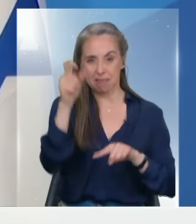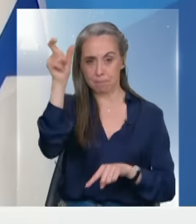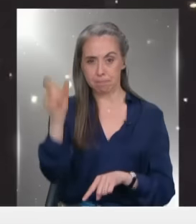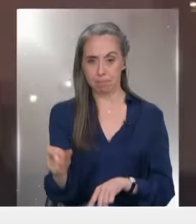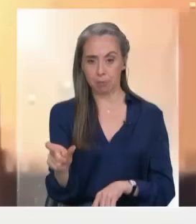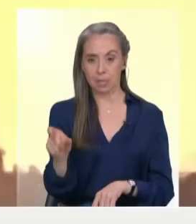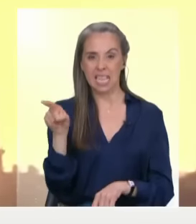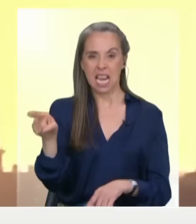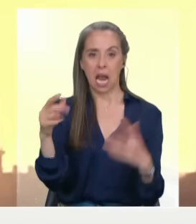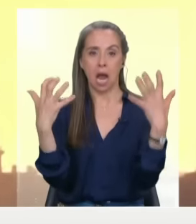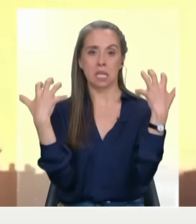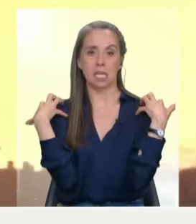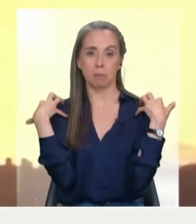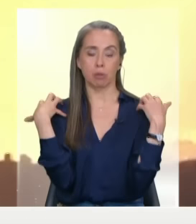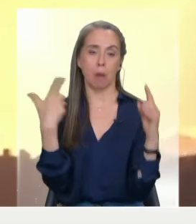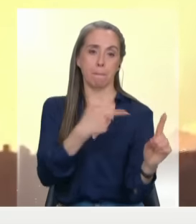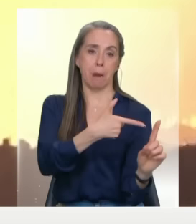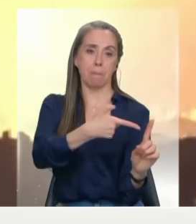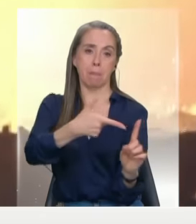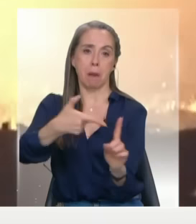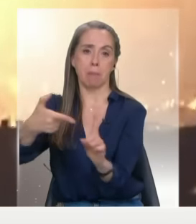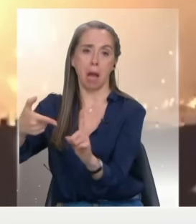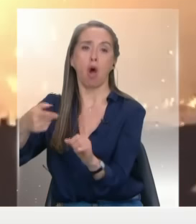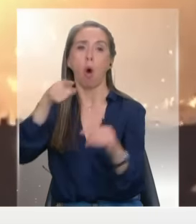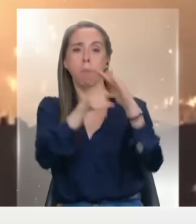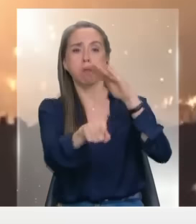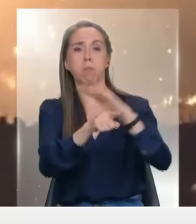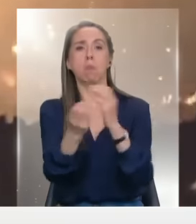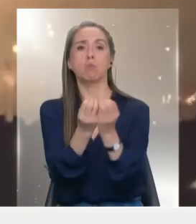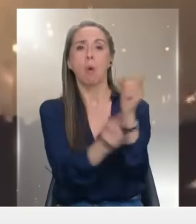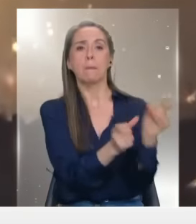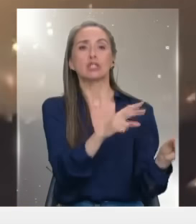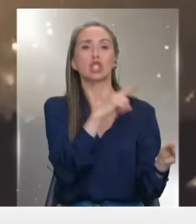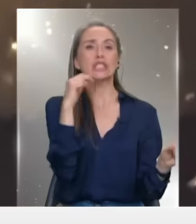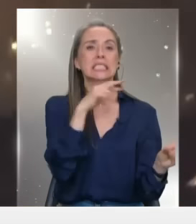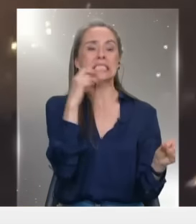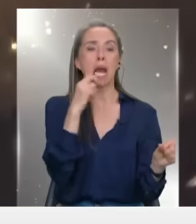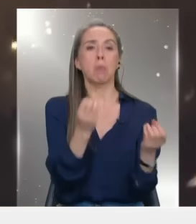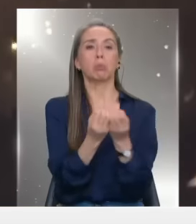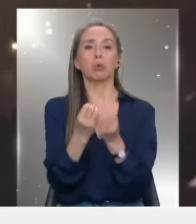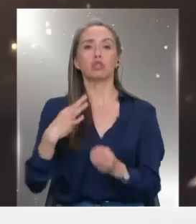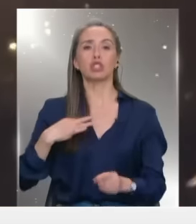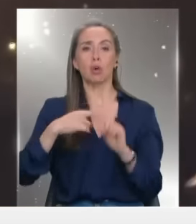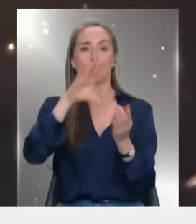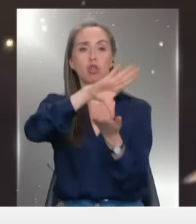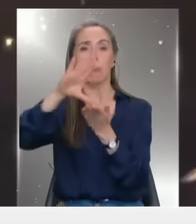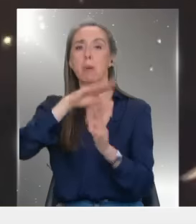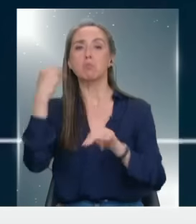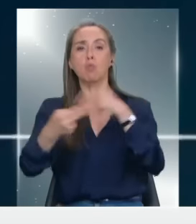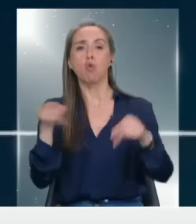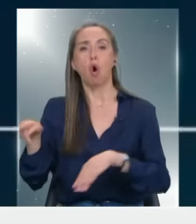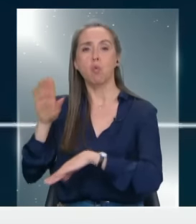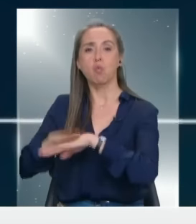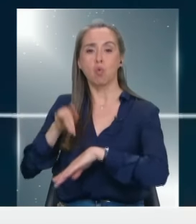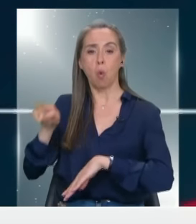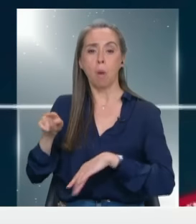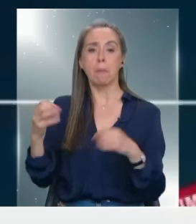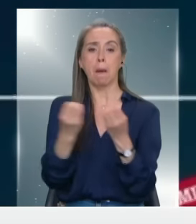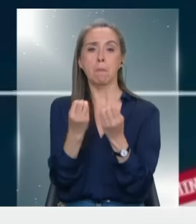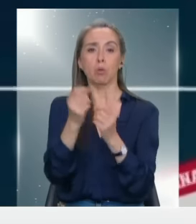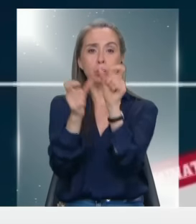fue responsable de los asesinatos de innumerables israelíes y muchos ciudadanos de otros países, incluidos